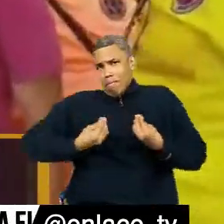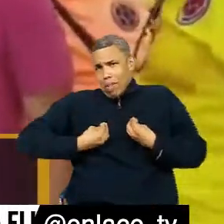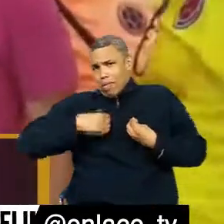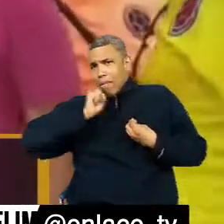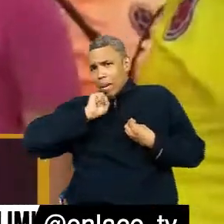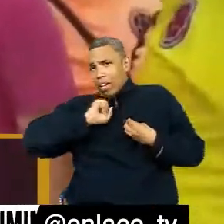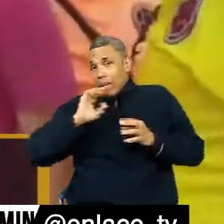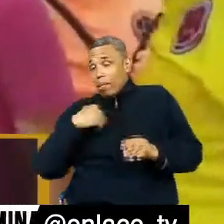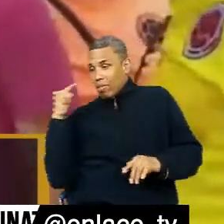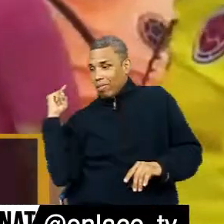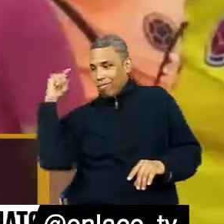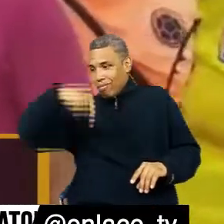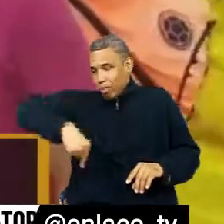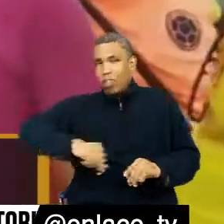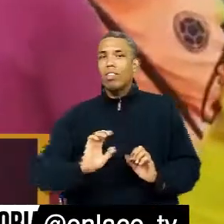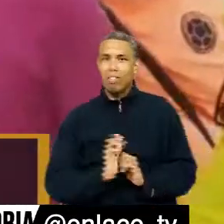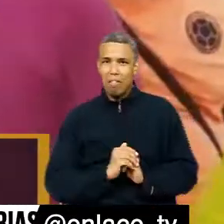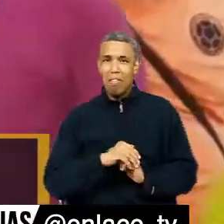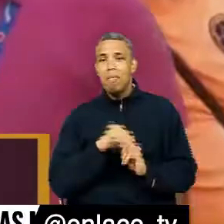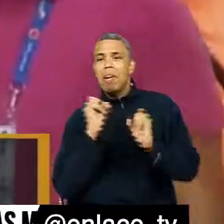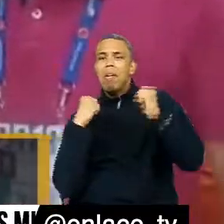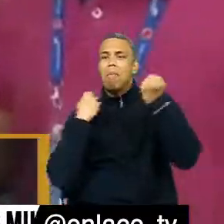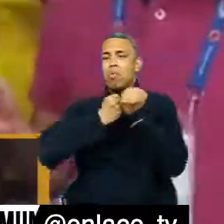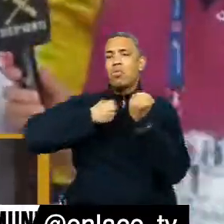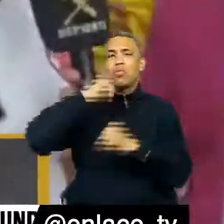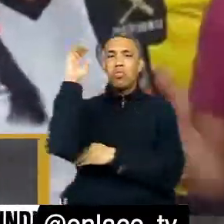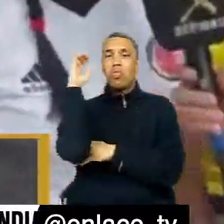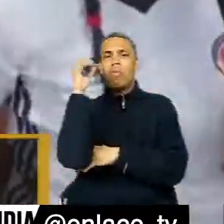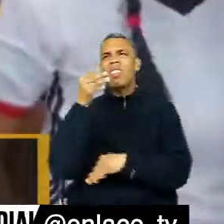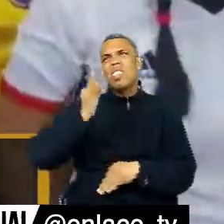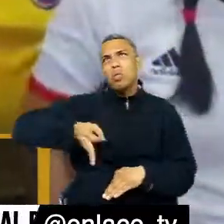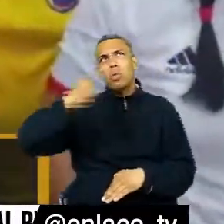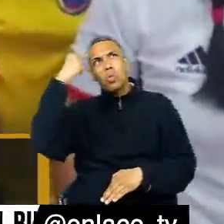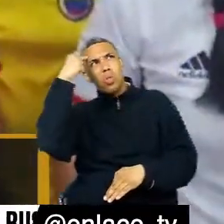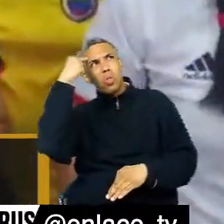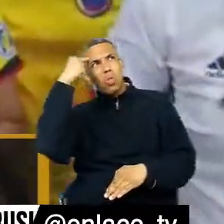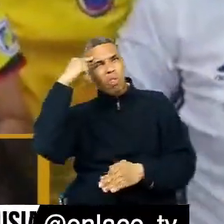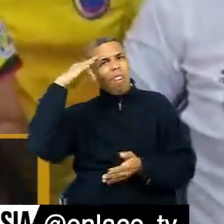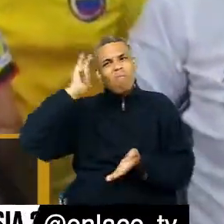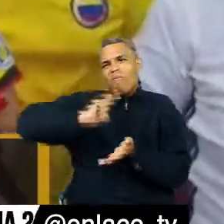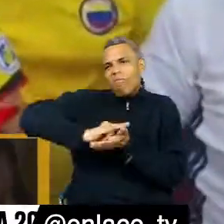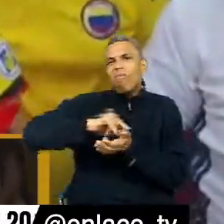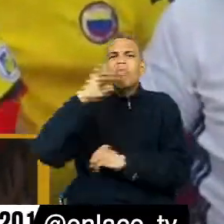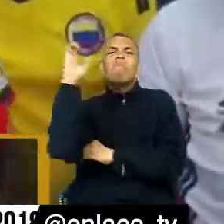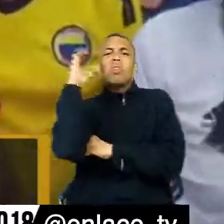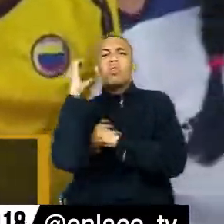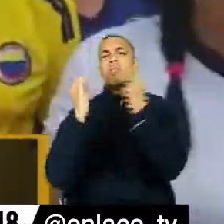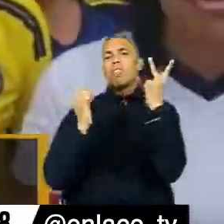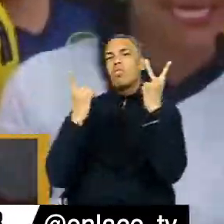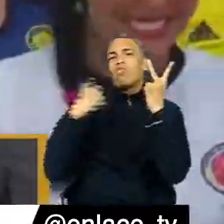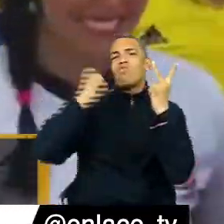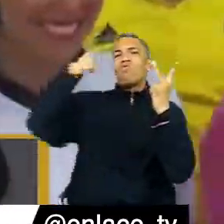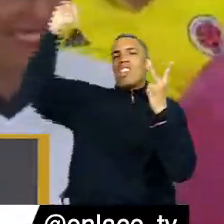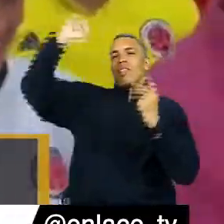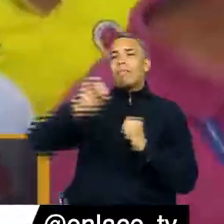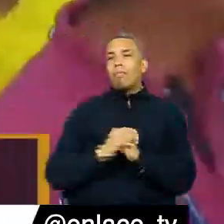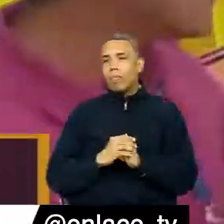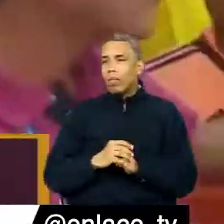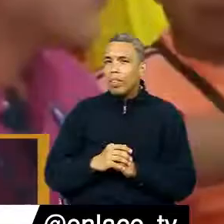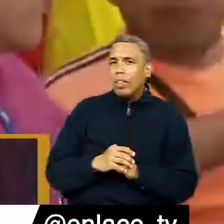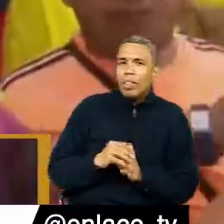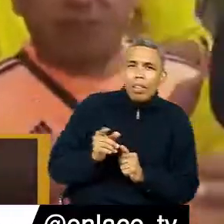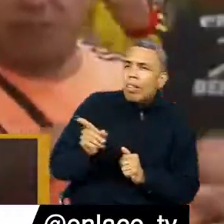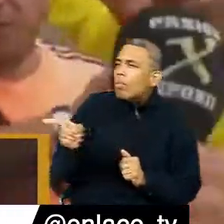yo le voy 2-1 porque hoy nos vamos con un triunfo frente a los charrúas. Bueno, vamos a preguntarle aquí a los amigos, ¿qué empieza el partido, el marcador para